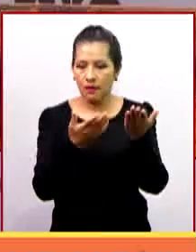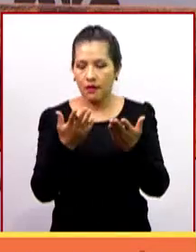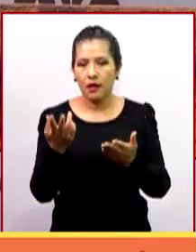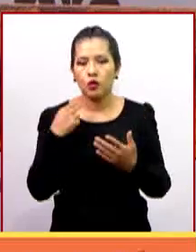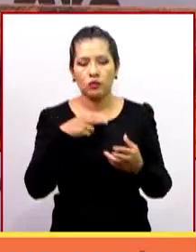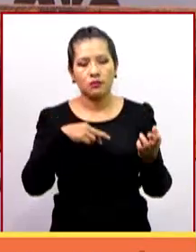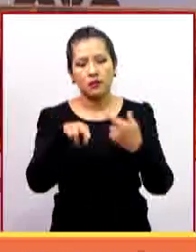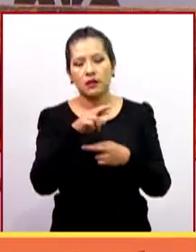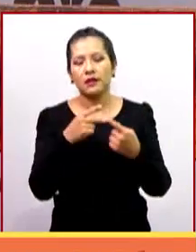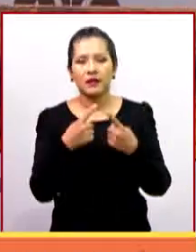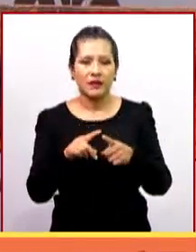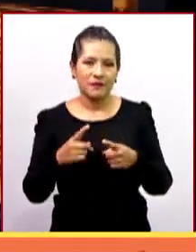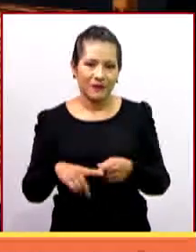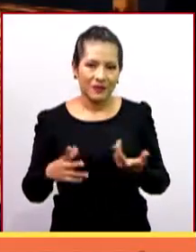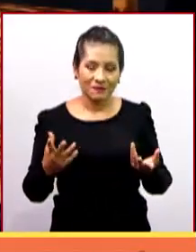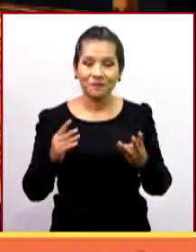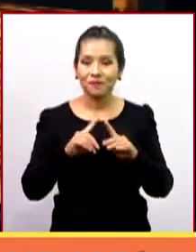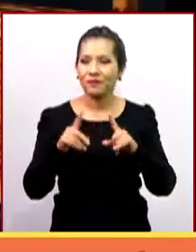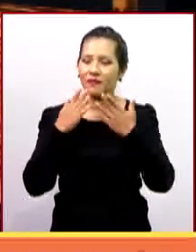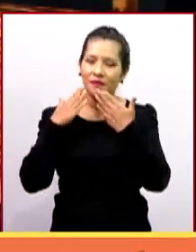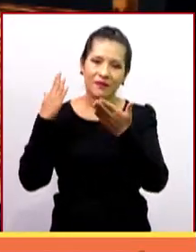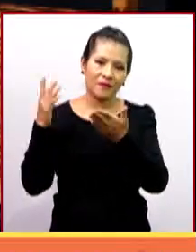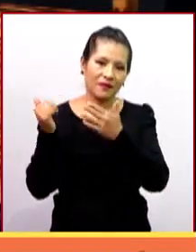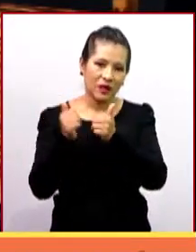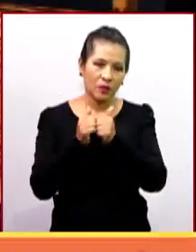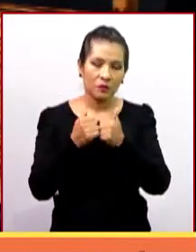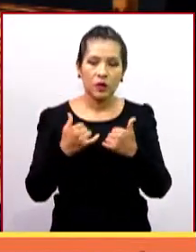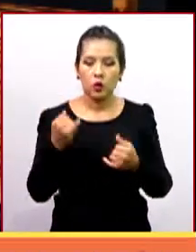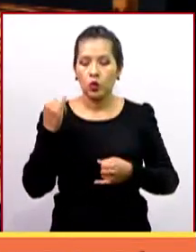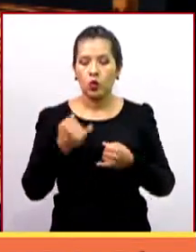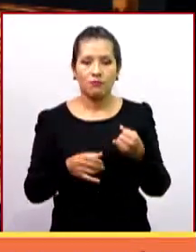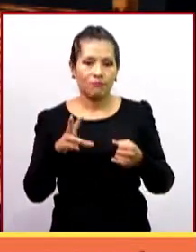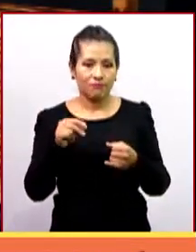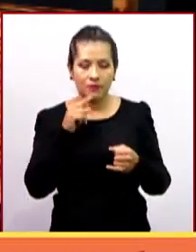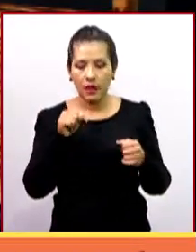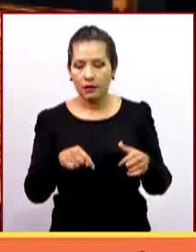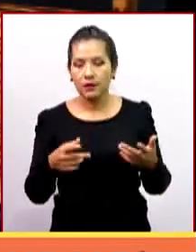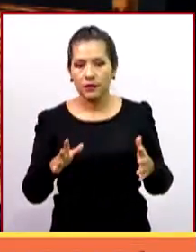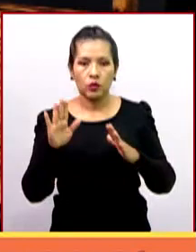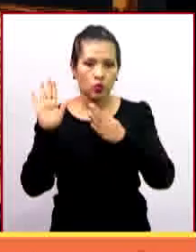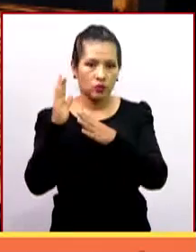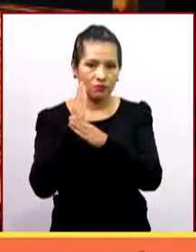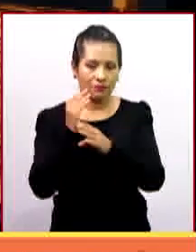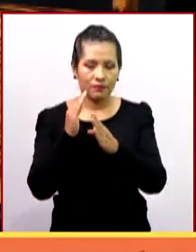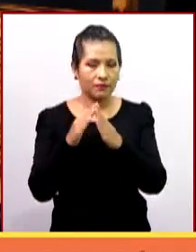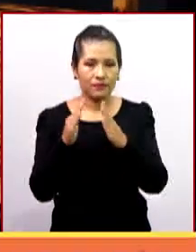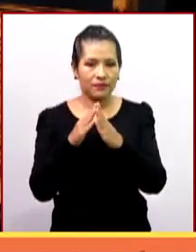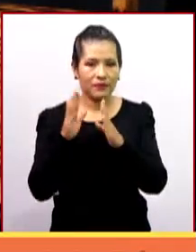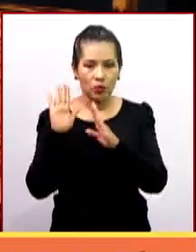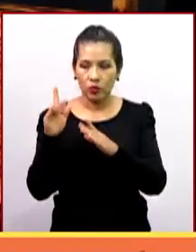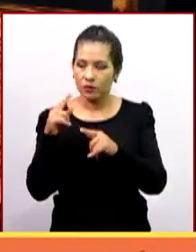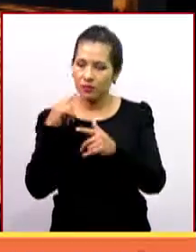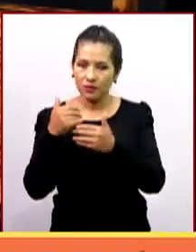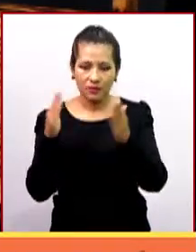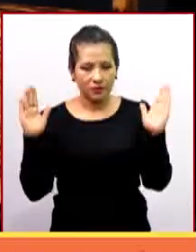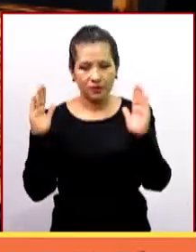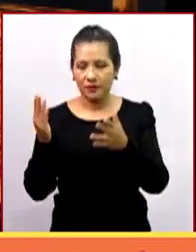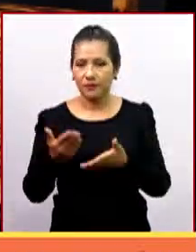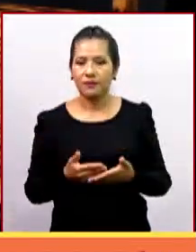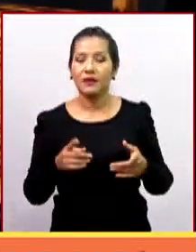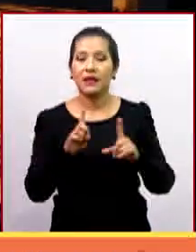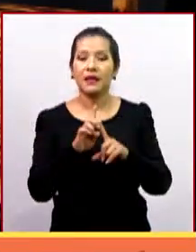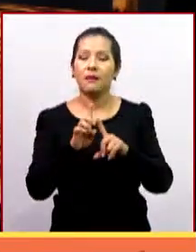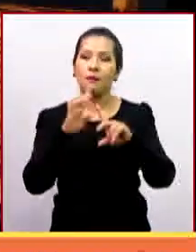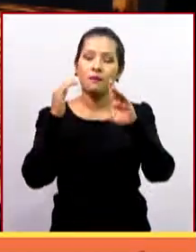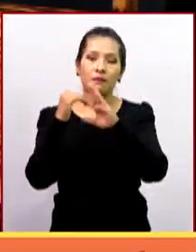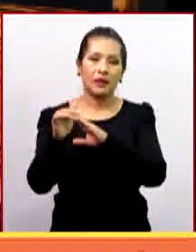particular. Tania, muchas gracias por haber estado con nosotros, espero que no sea la última vez, esta es tu casa, cuando quieras, cuando gustes. Gracias. Y quiero hacer extensivo también este abrazo